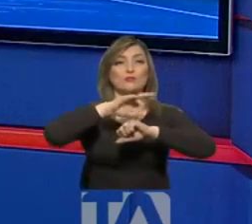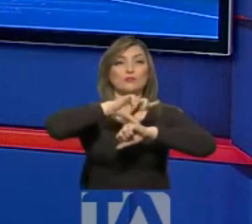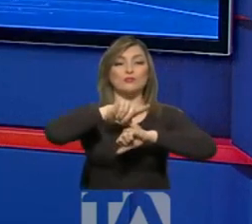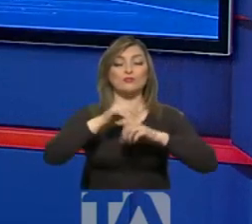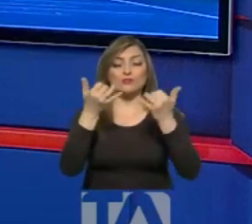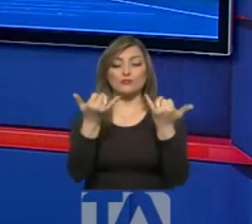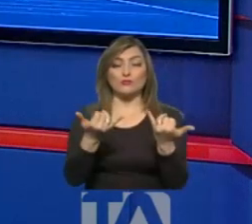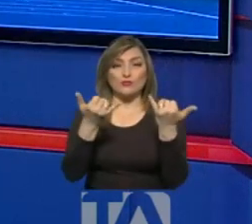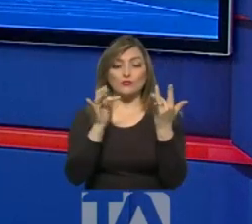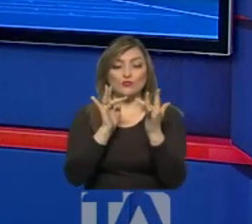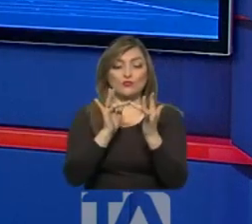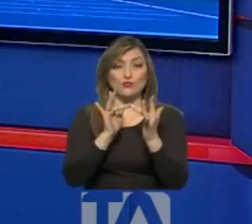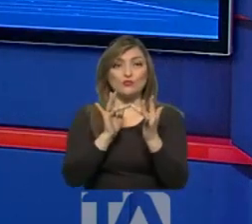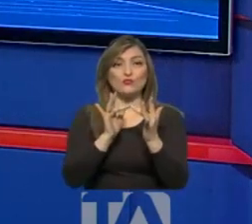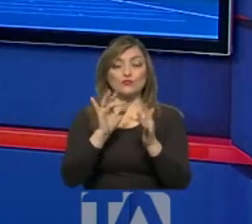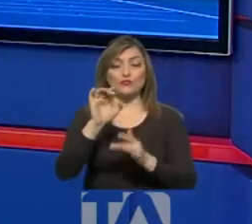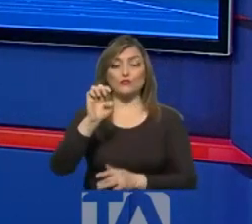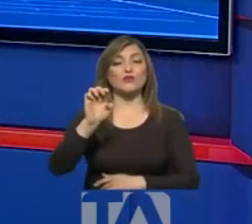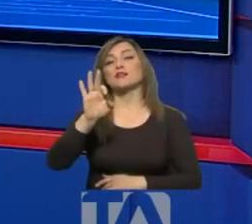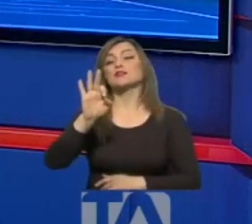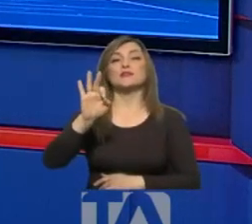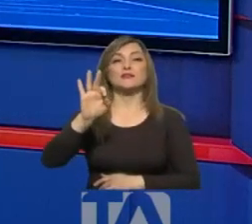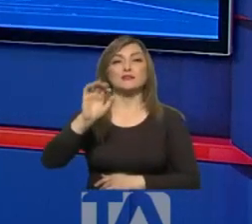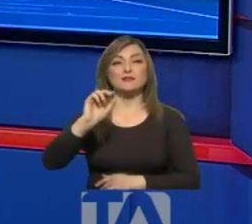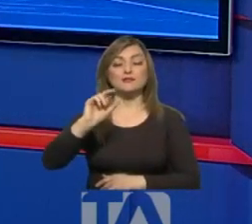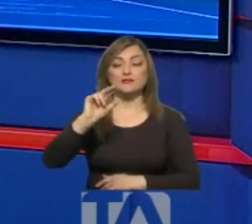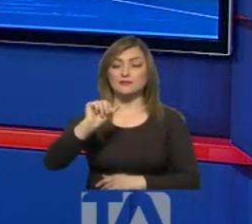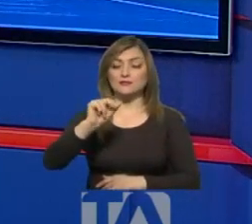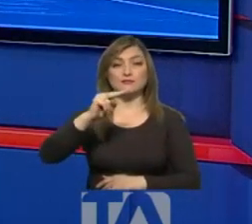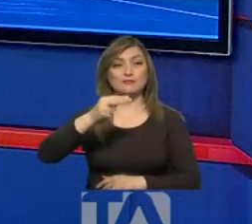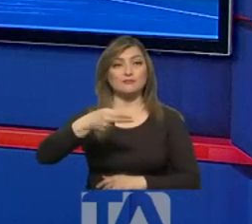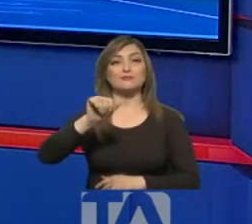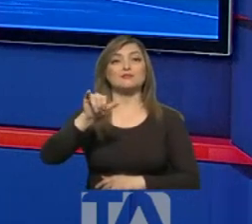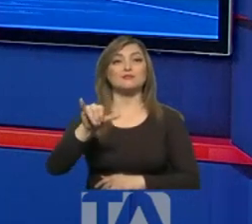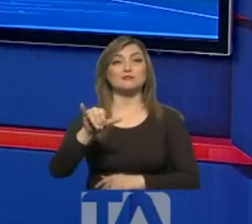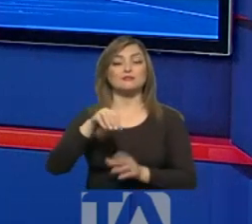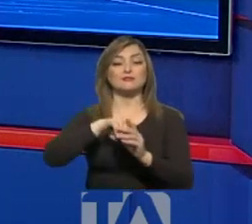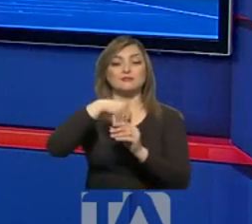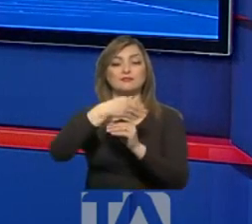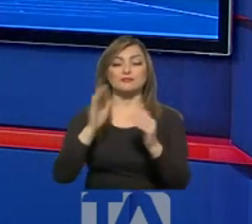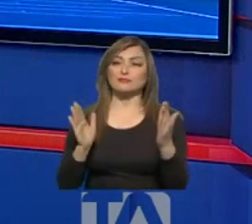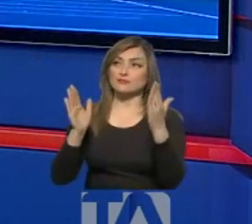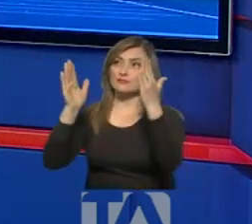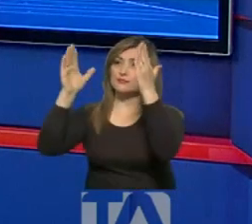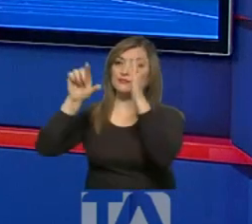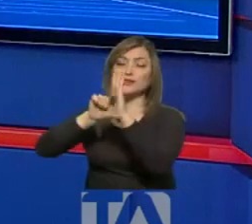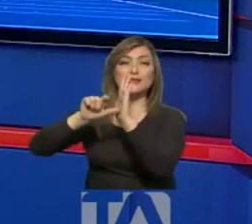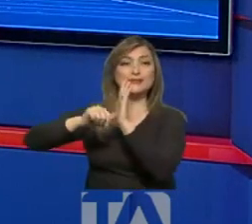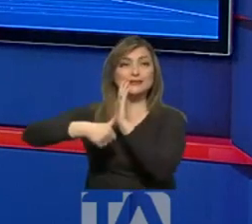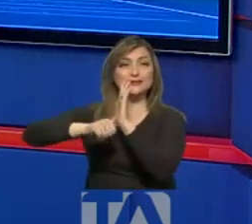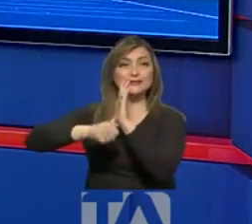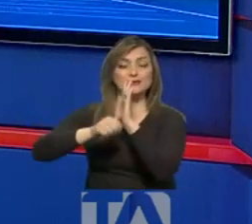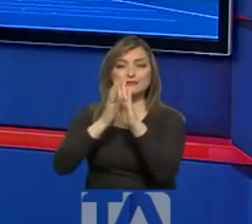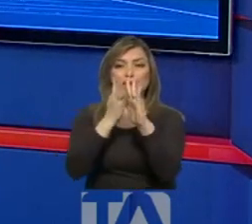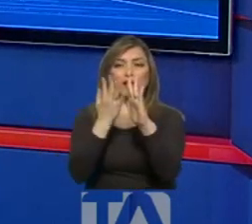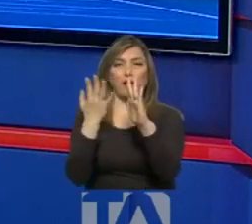7:47 y a esta hora tomamos contacto con Stephanie Paz, ya la vimos, ella está en los exteriores del Registro Civil en Quito, donde se registran largas